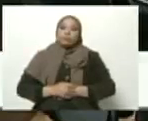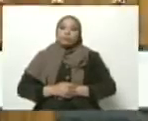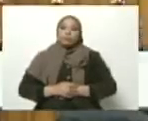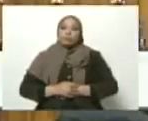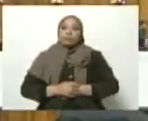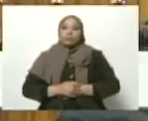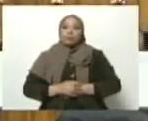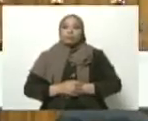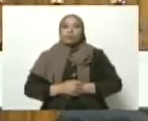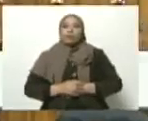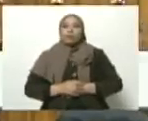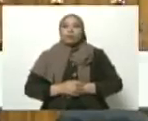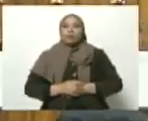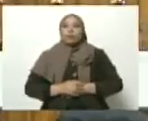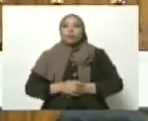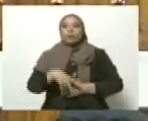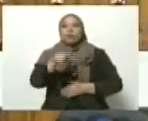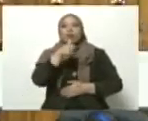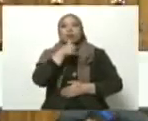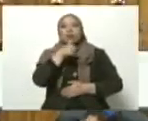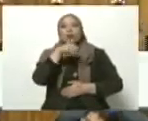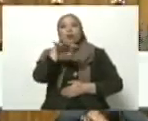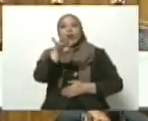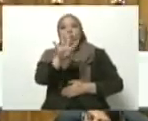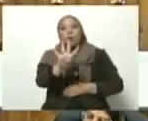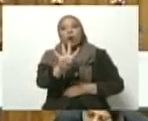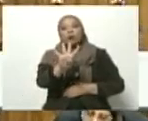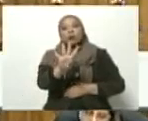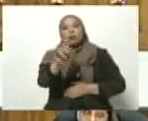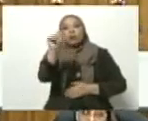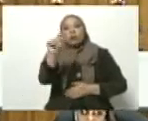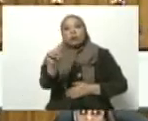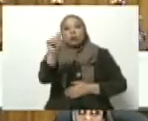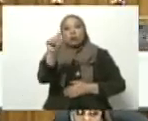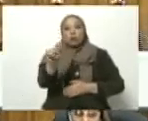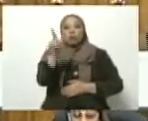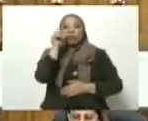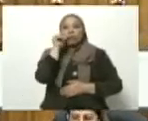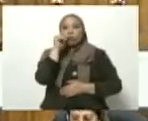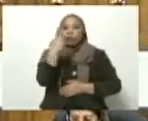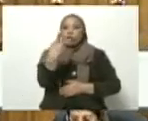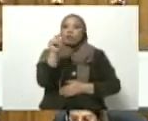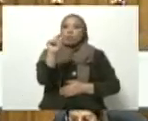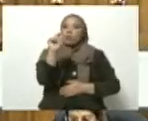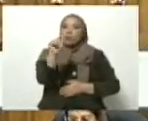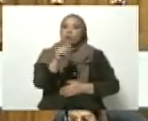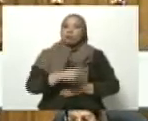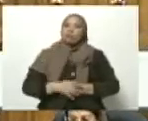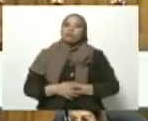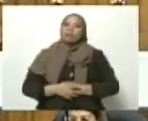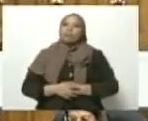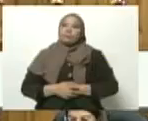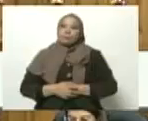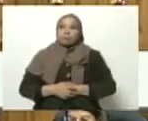o diputadas anotadas en el derecho de palabra. Vamos a iniciar con el diputado Pedro Infante. 3 minutos con pregunta, diputado.